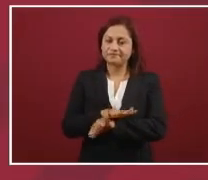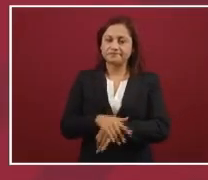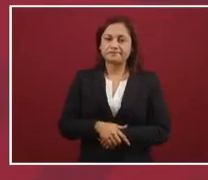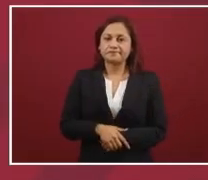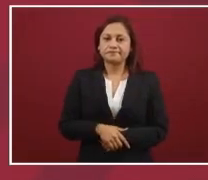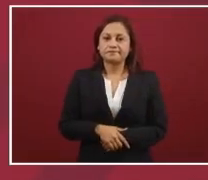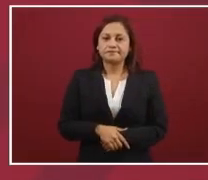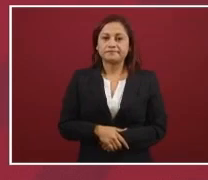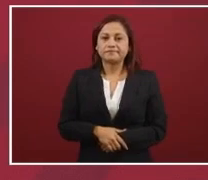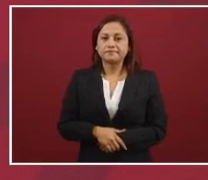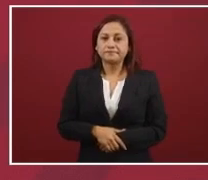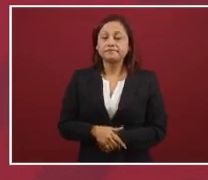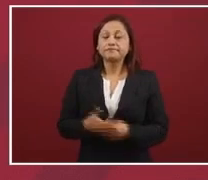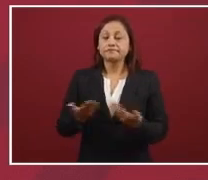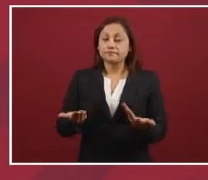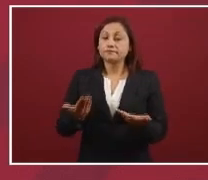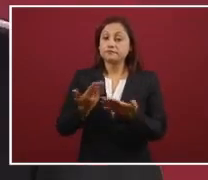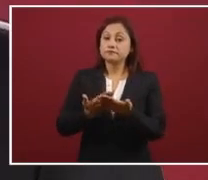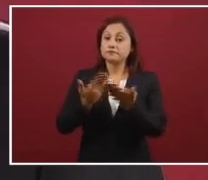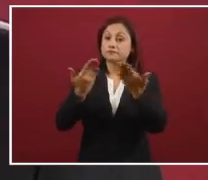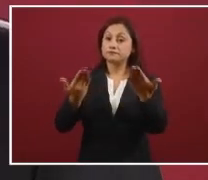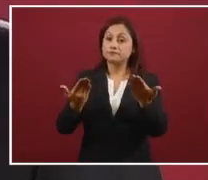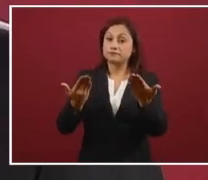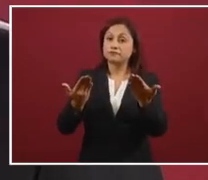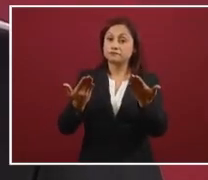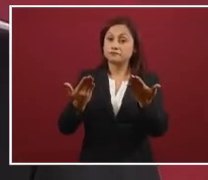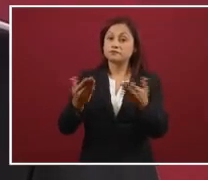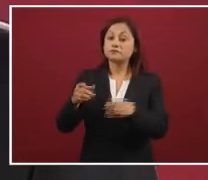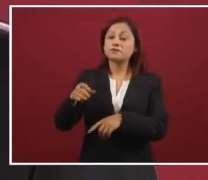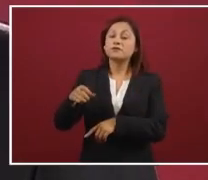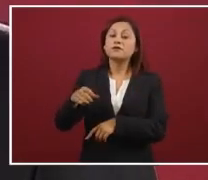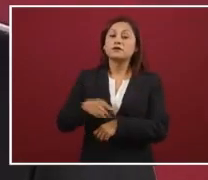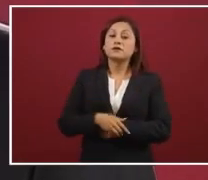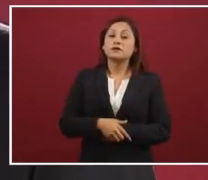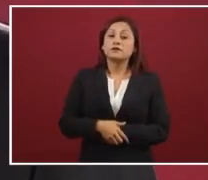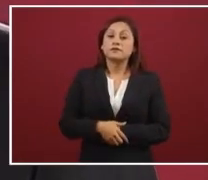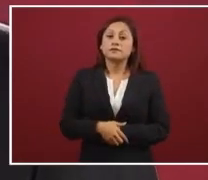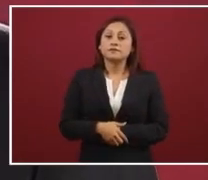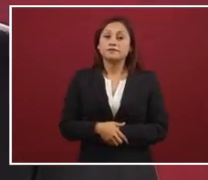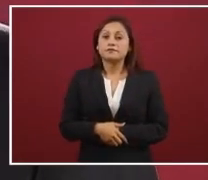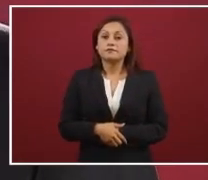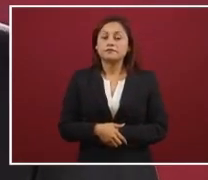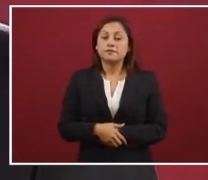Entonces, ahora se va a